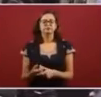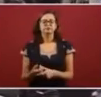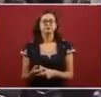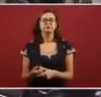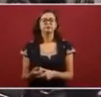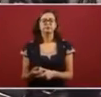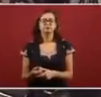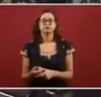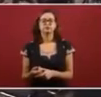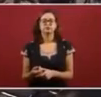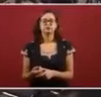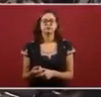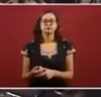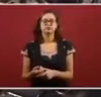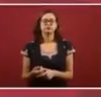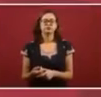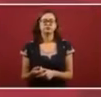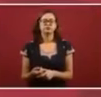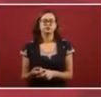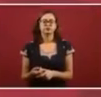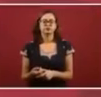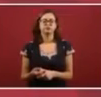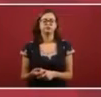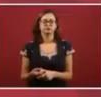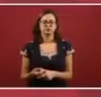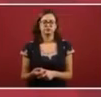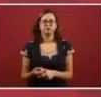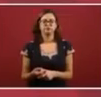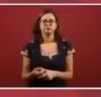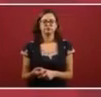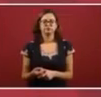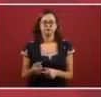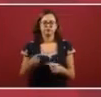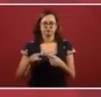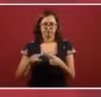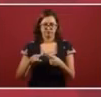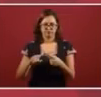detenido junto con el vicepresidente